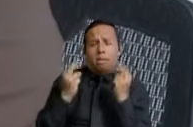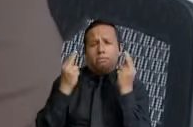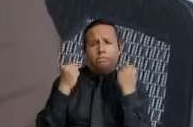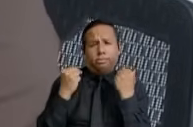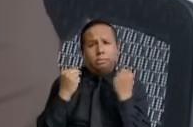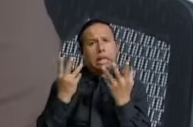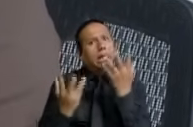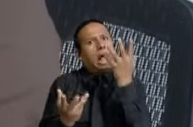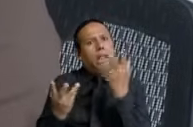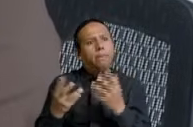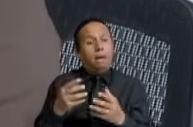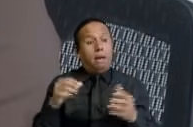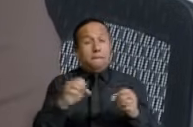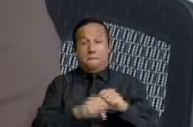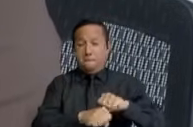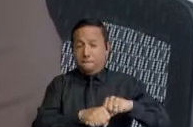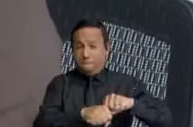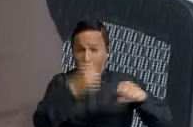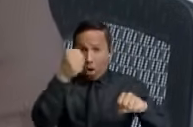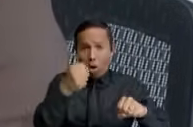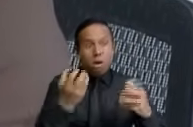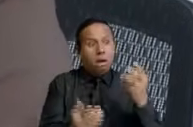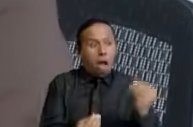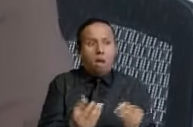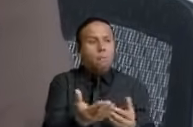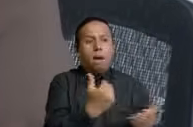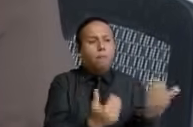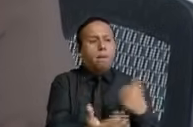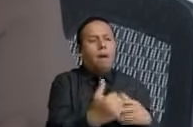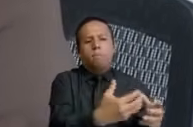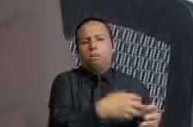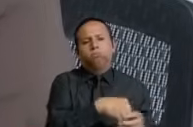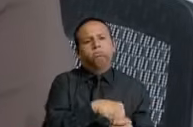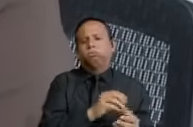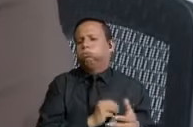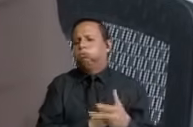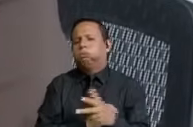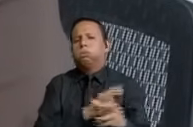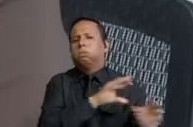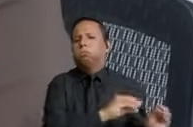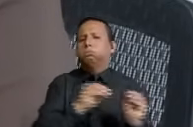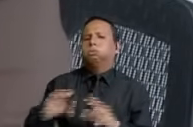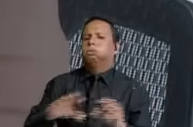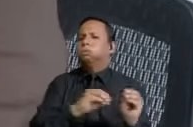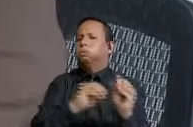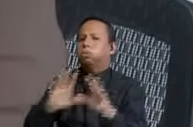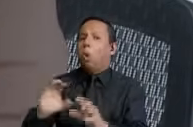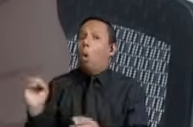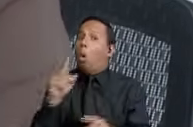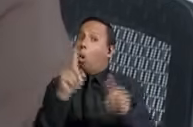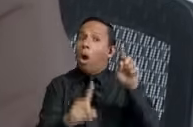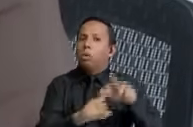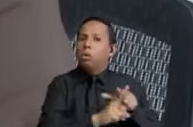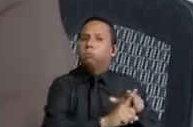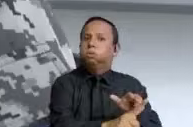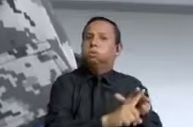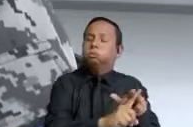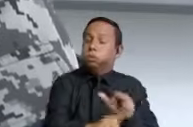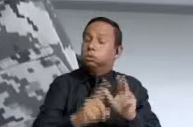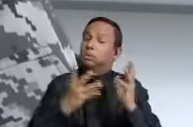el traslado de las personas privadas de libertad o su Fuga que puede estar orquestada desde los más diversos